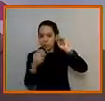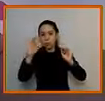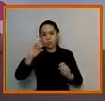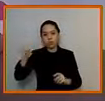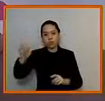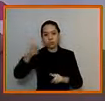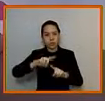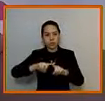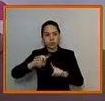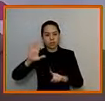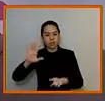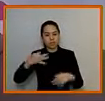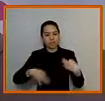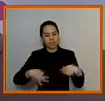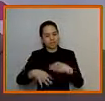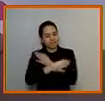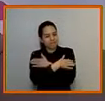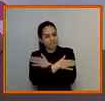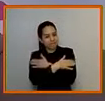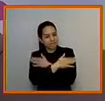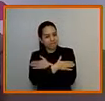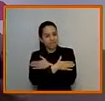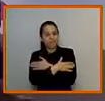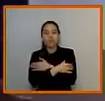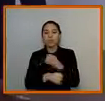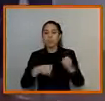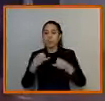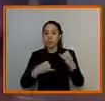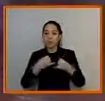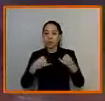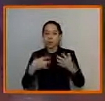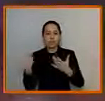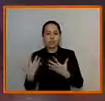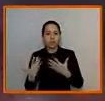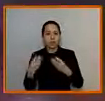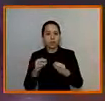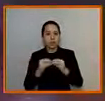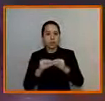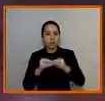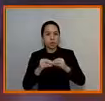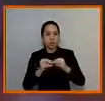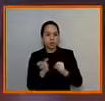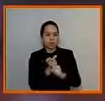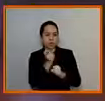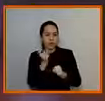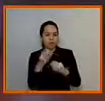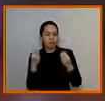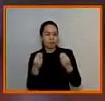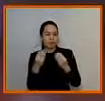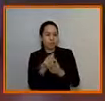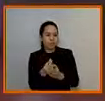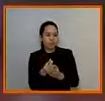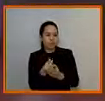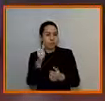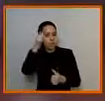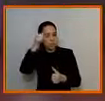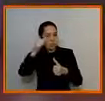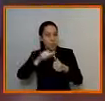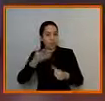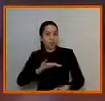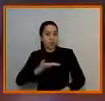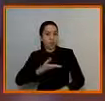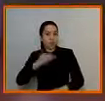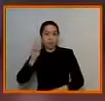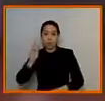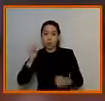81 más 5. Muchas felicidades. Jugadores, esperamos que con los números hayas ganado mucho dinero. Recuerda que aún tienes